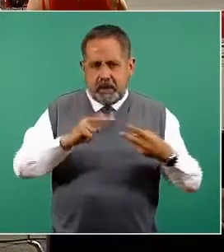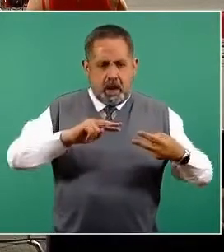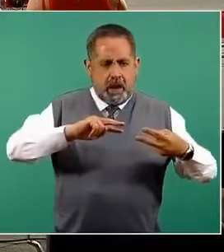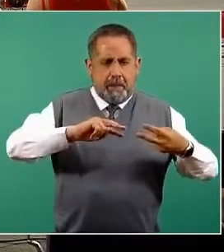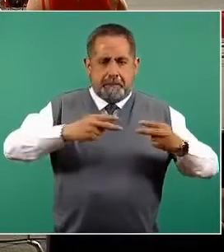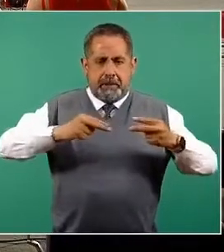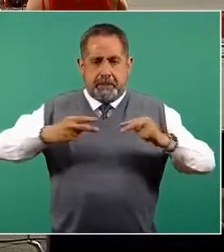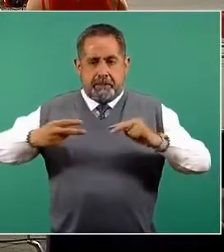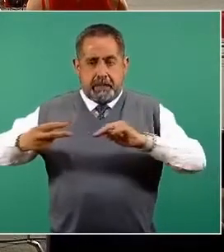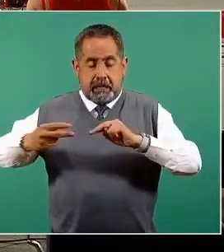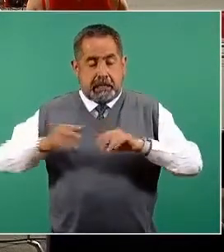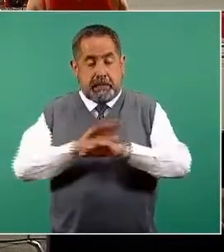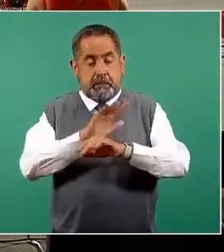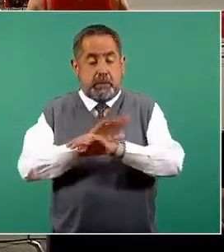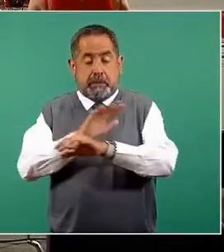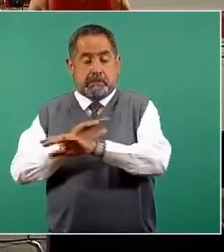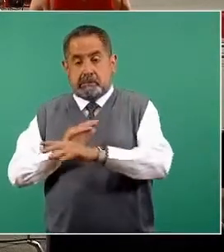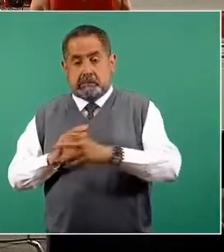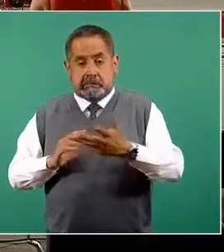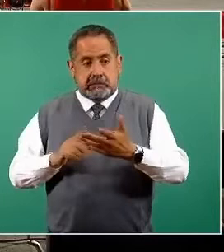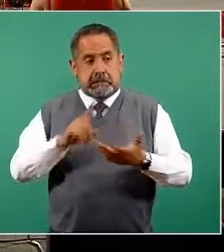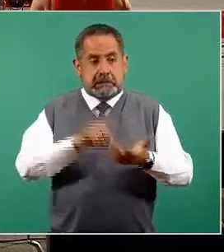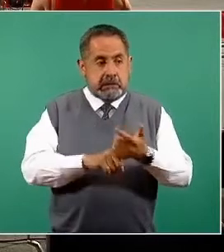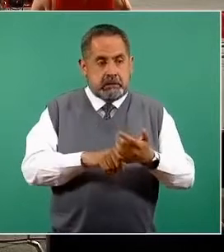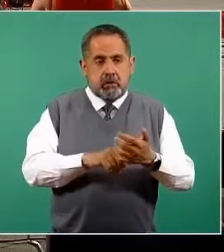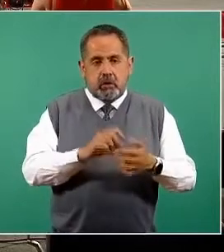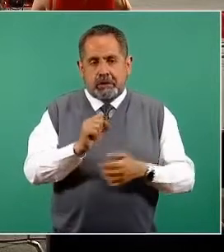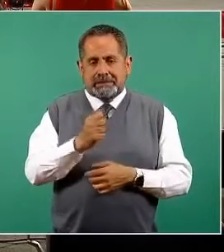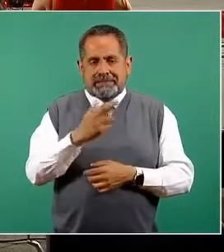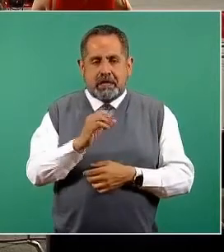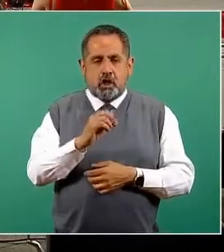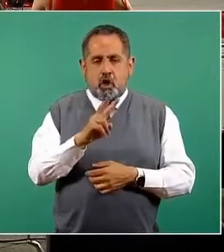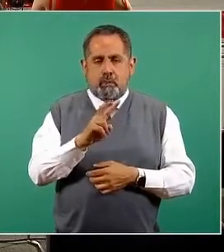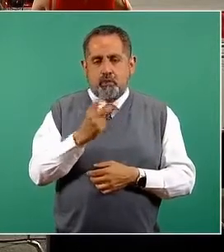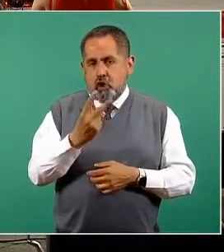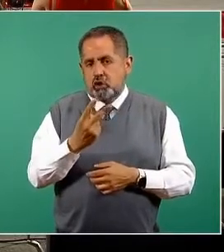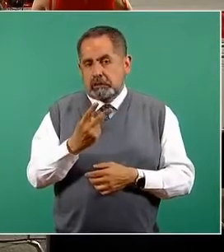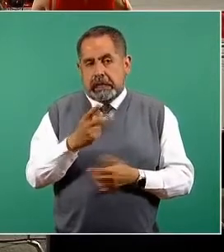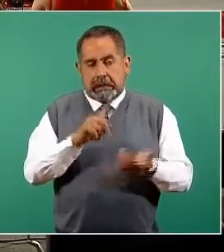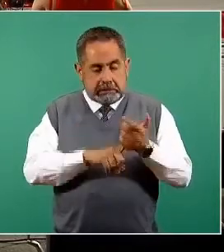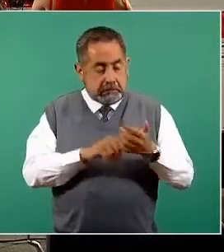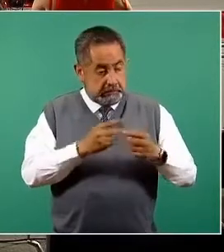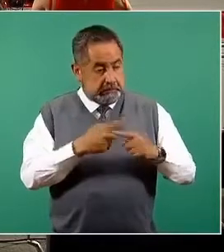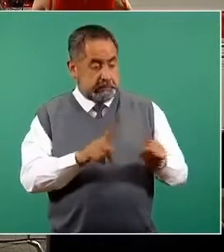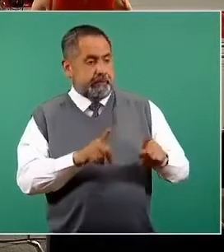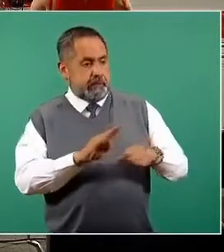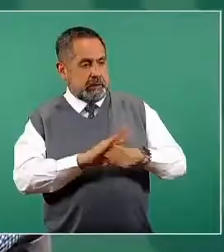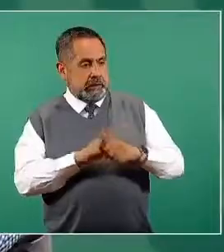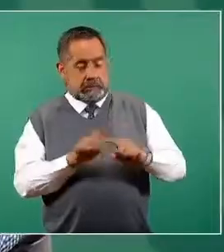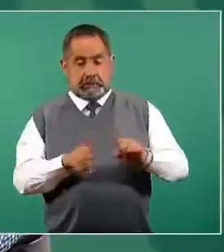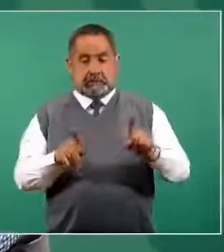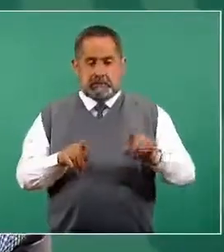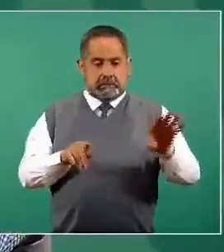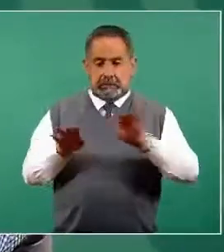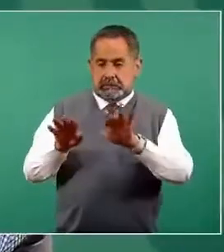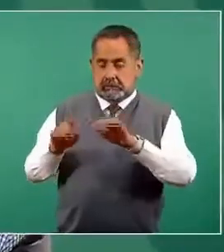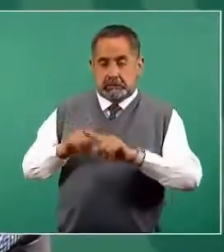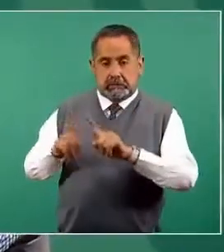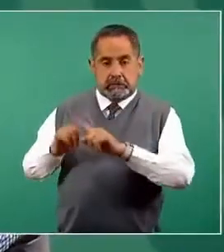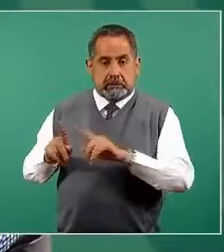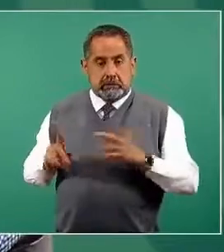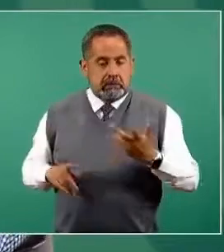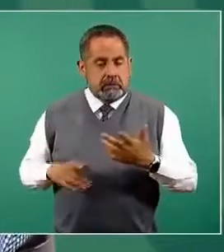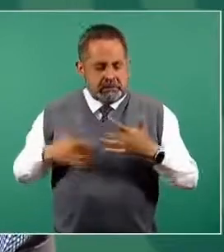que están presentes en virus SARS-CoV-2, obviamente tomados de muestras de pacientes